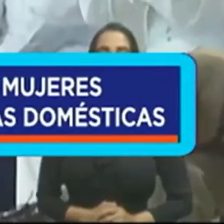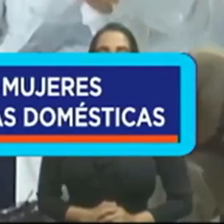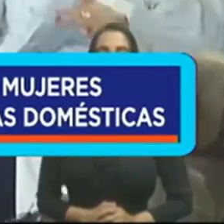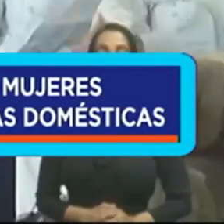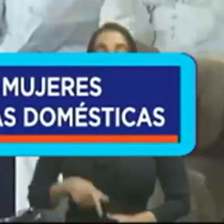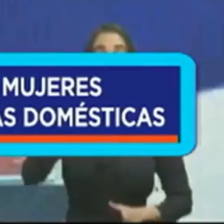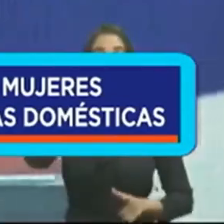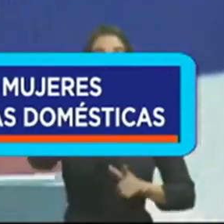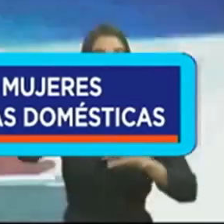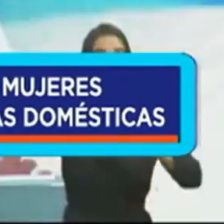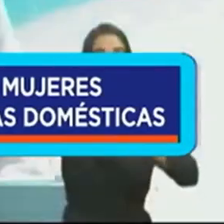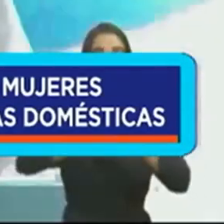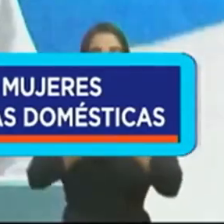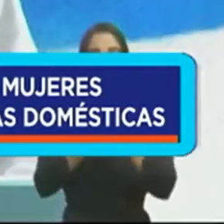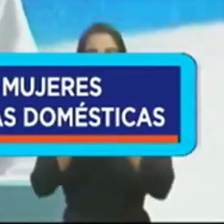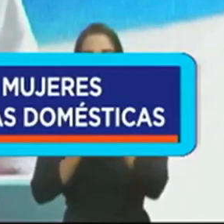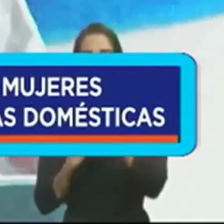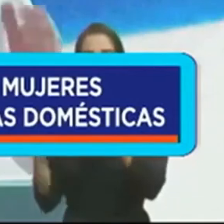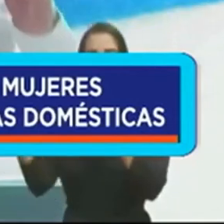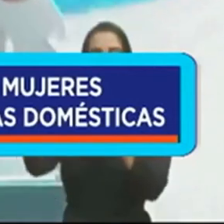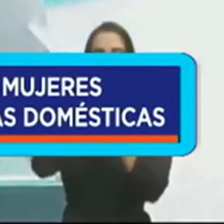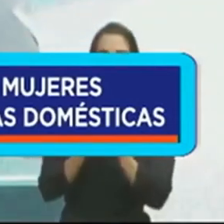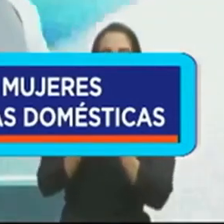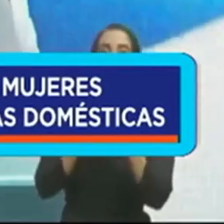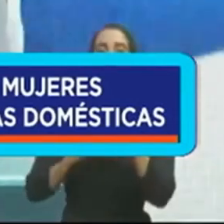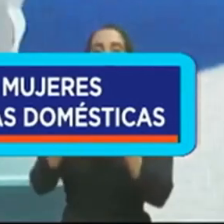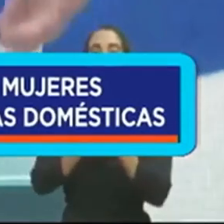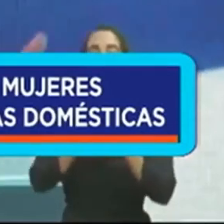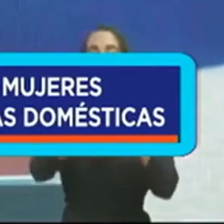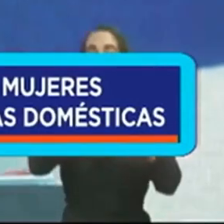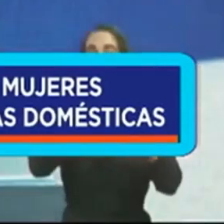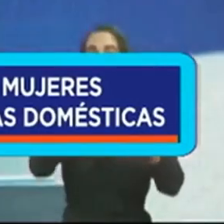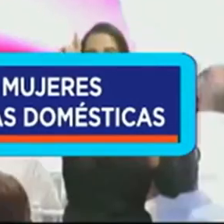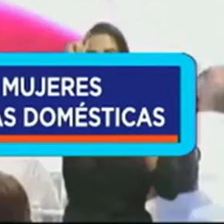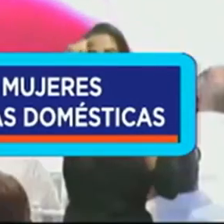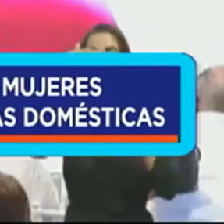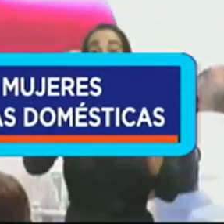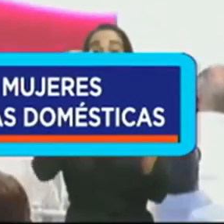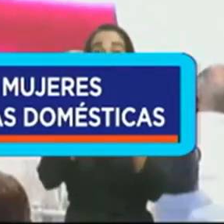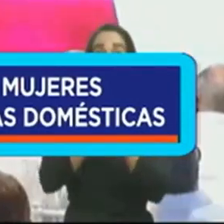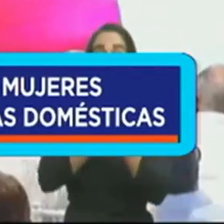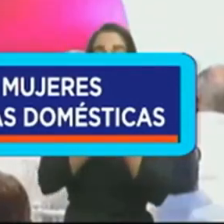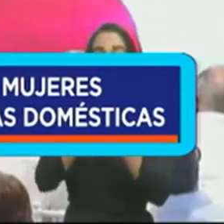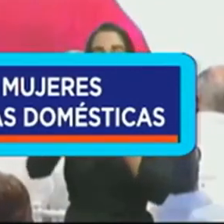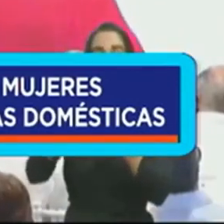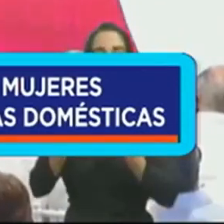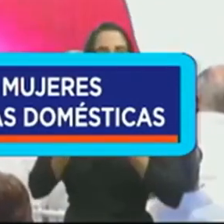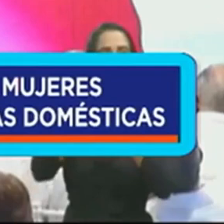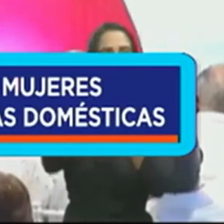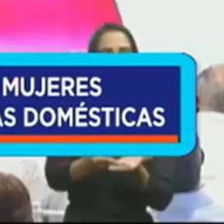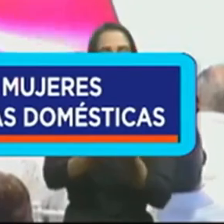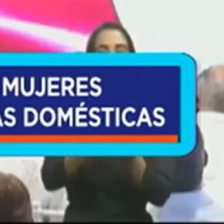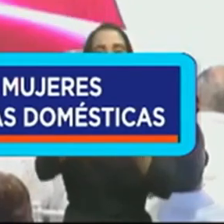Con este paso hemos dado un salto a la configuración del estado de bienestar que debemos dejar y que